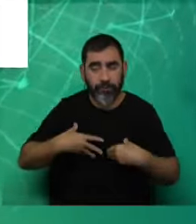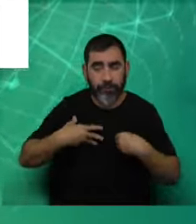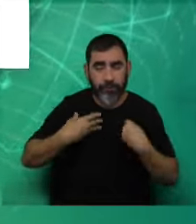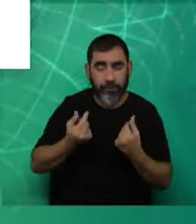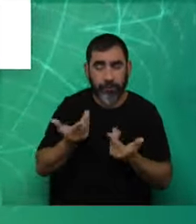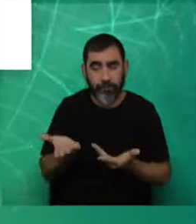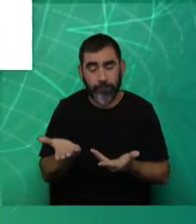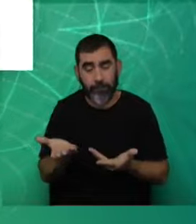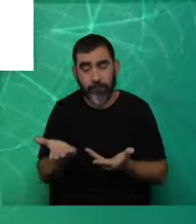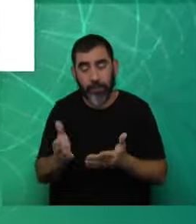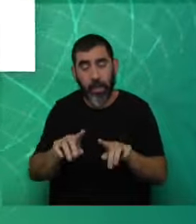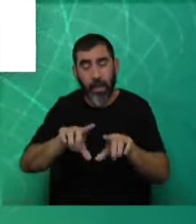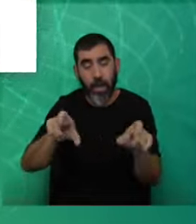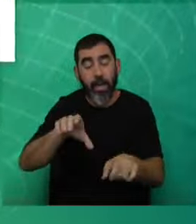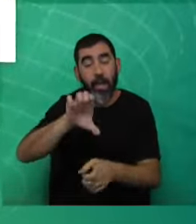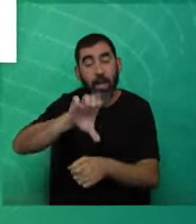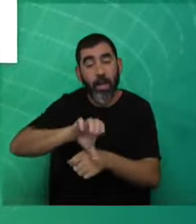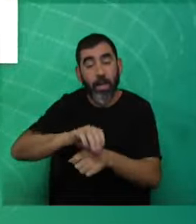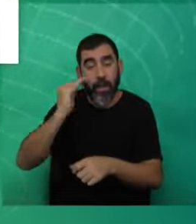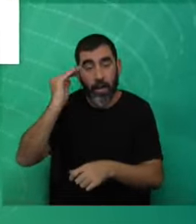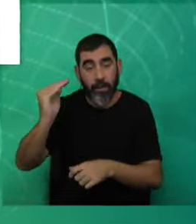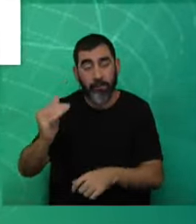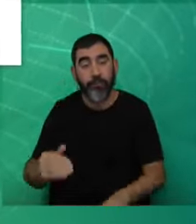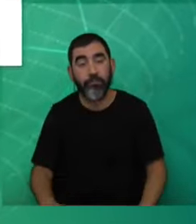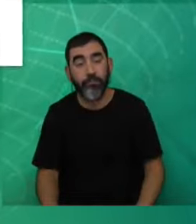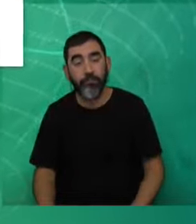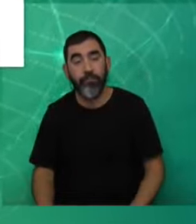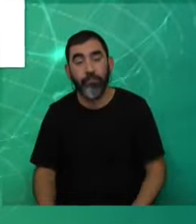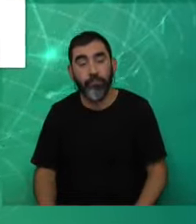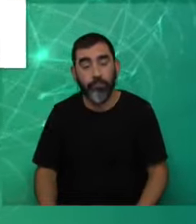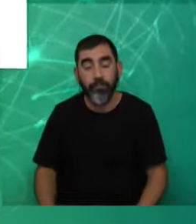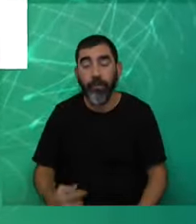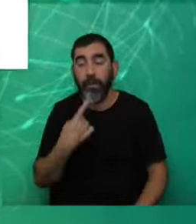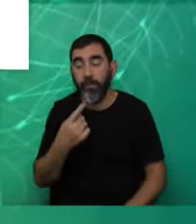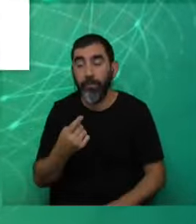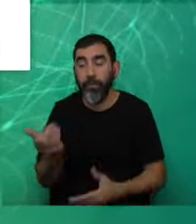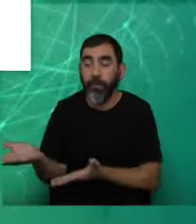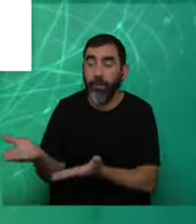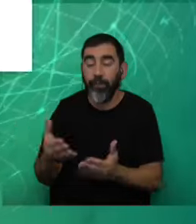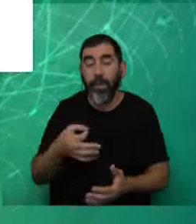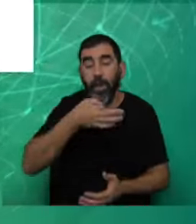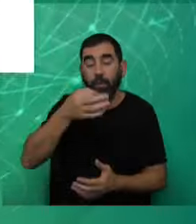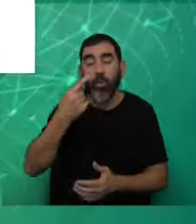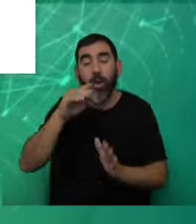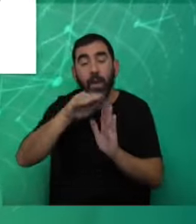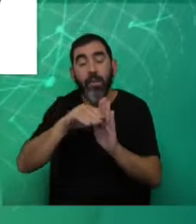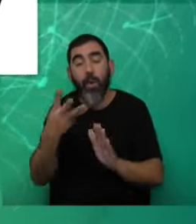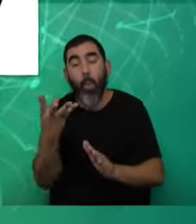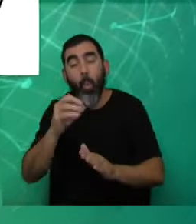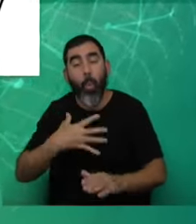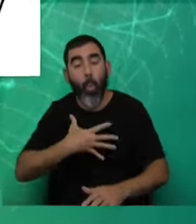de el aula con este docente y manifiestan ellos que se los invitó a un acto de la 40 del partido